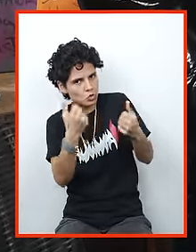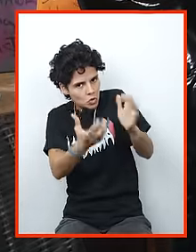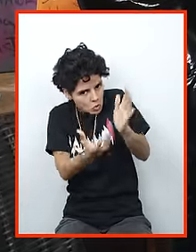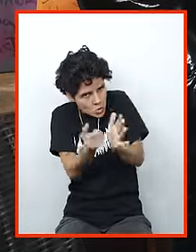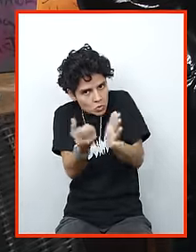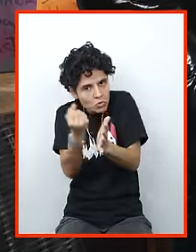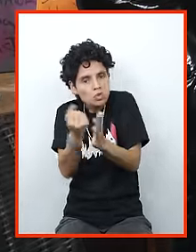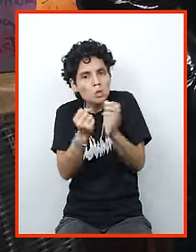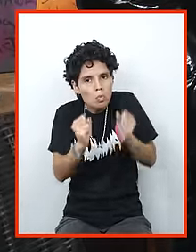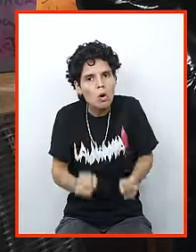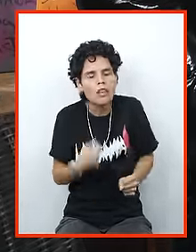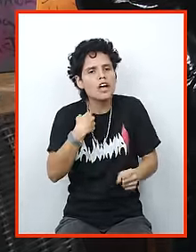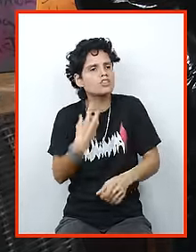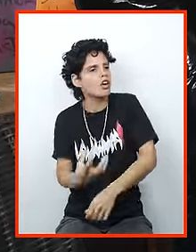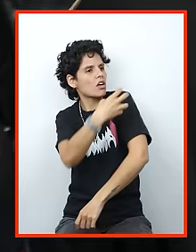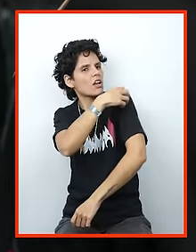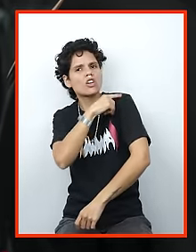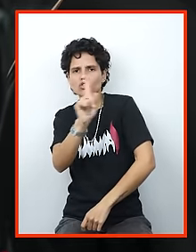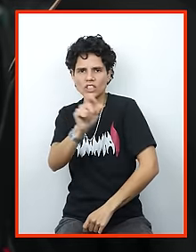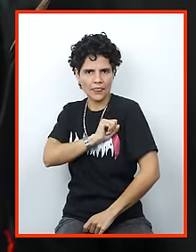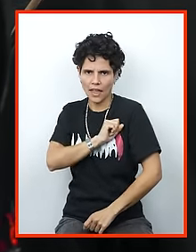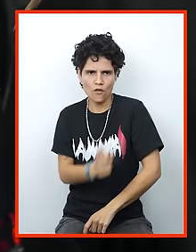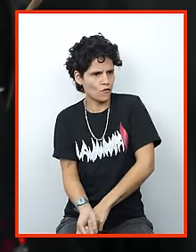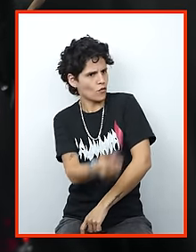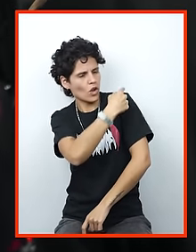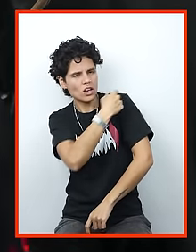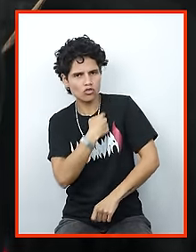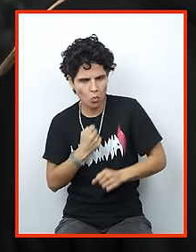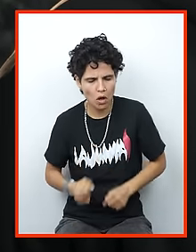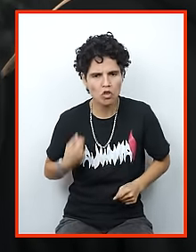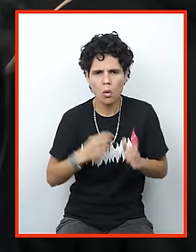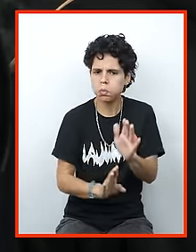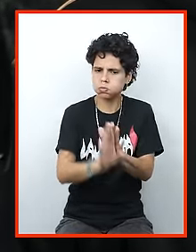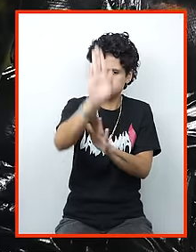sí se puede, ¿cachai? Se puede salir de región y lograrlas. Así